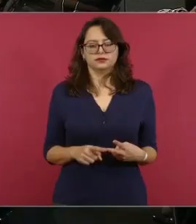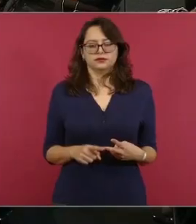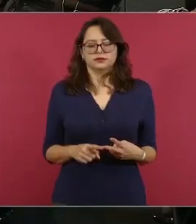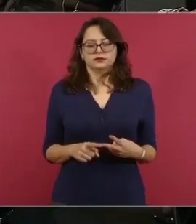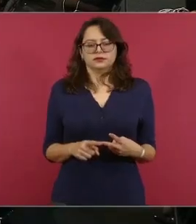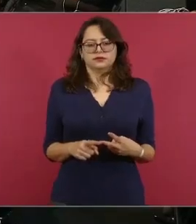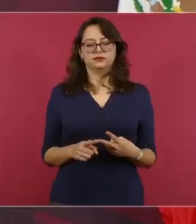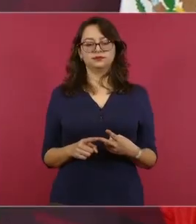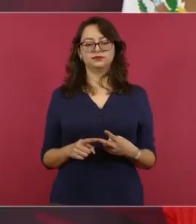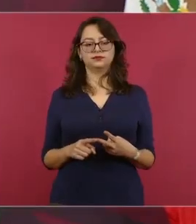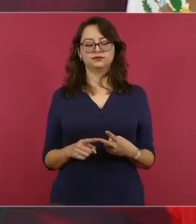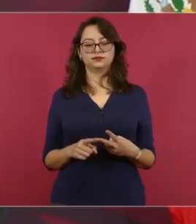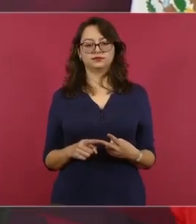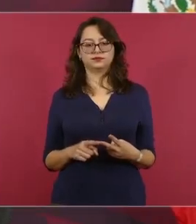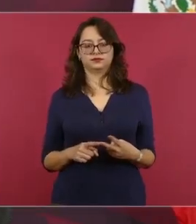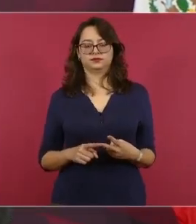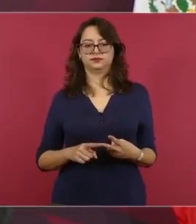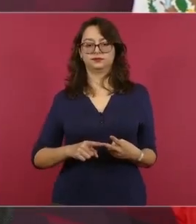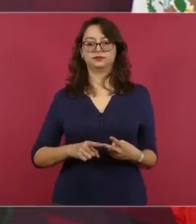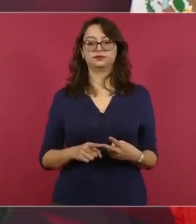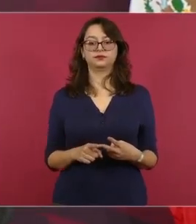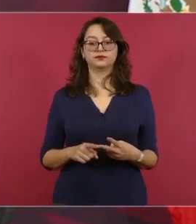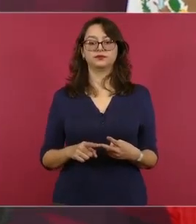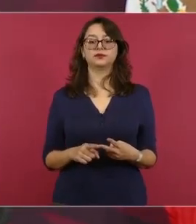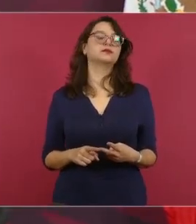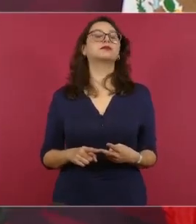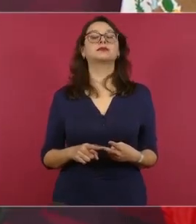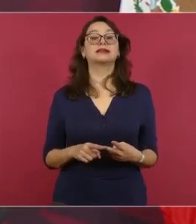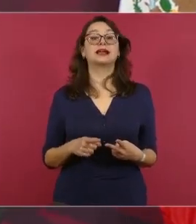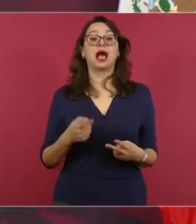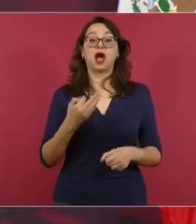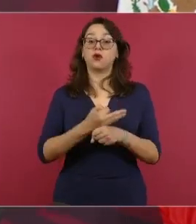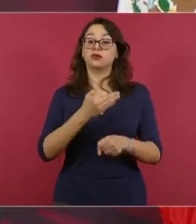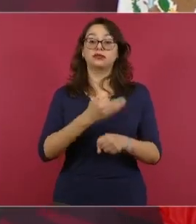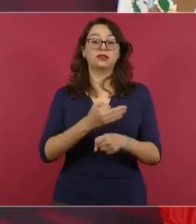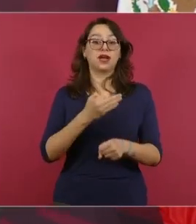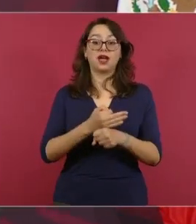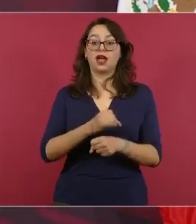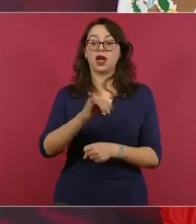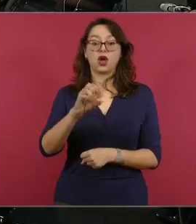nada más. Se quedó Jorge Nuño en Acapulco.